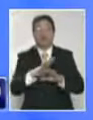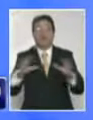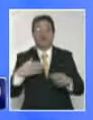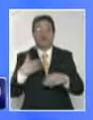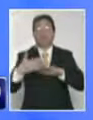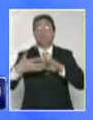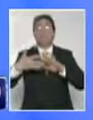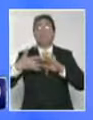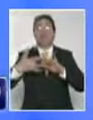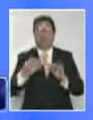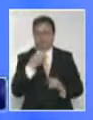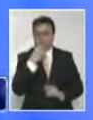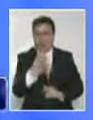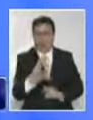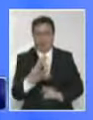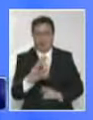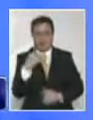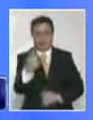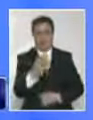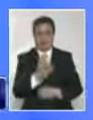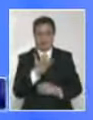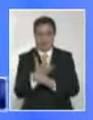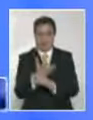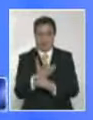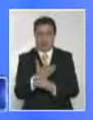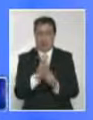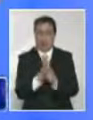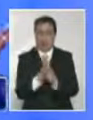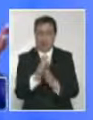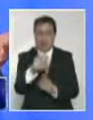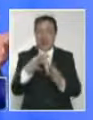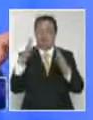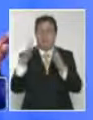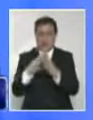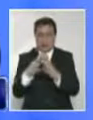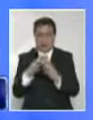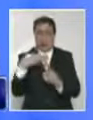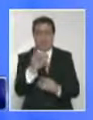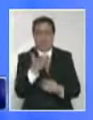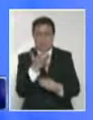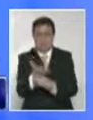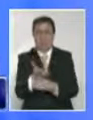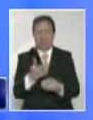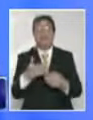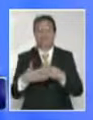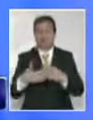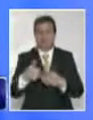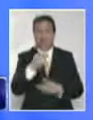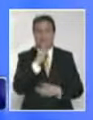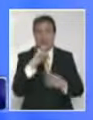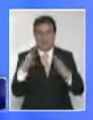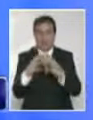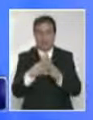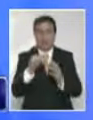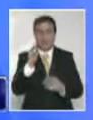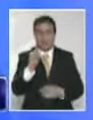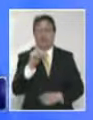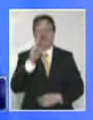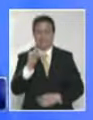país y se le exige que los militares o la gente que estuvo en el gobierno militar pida perdón. Pero quienes también tuvieron